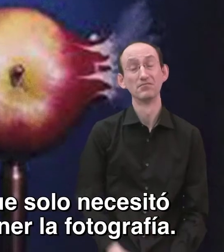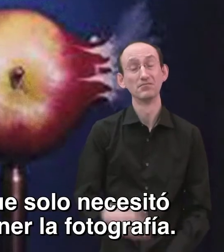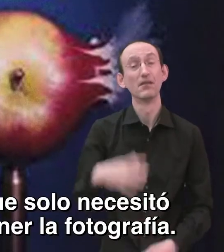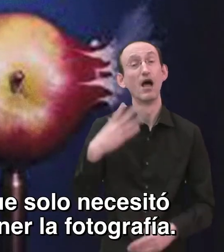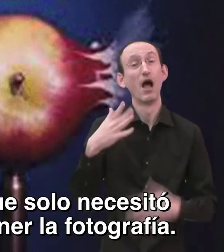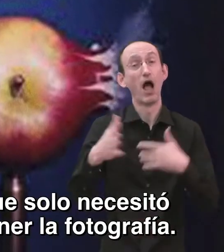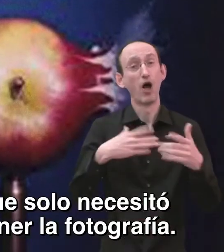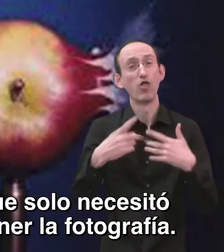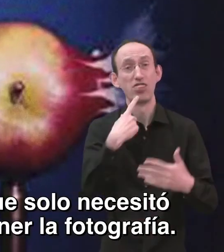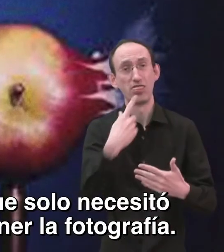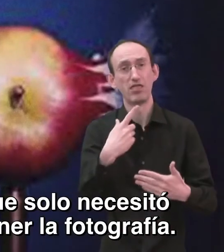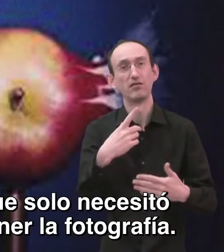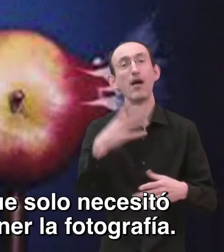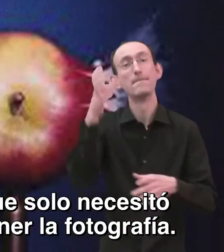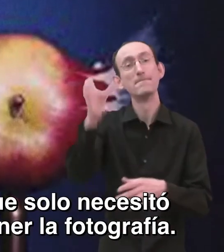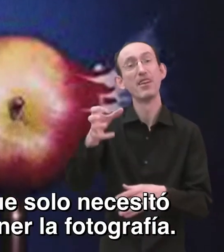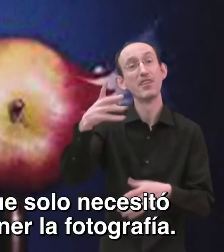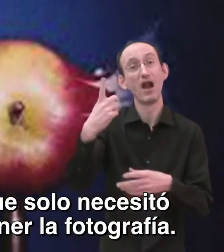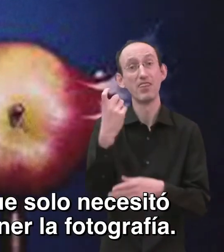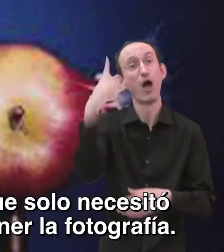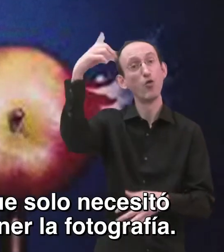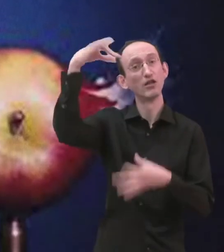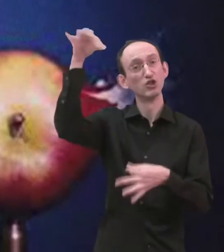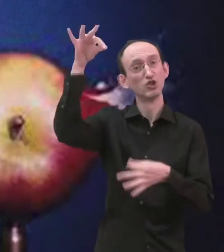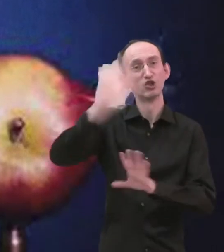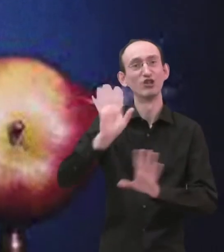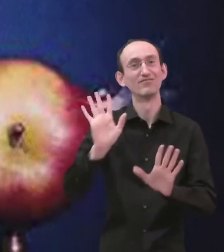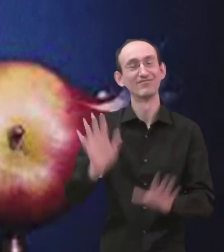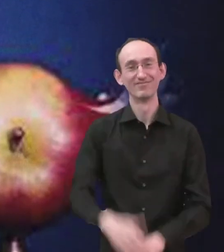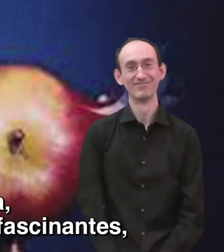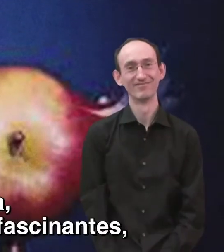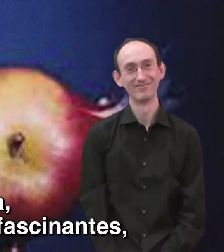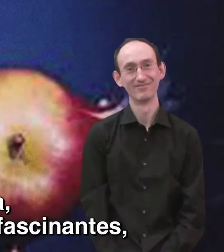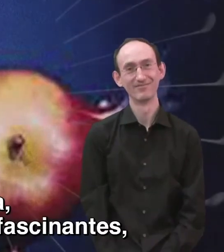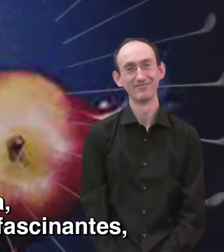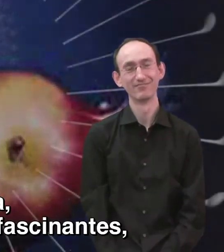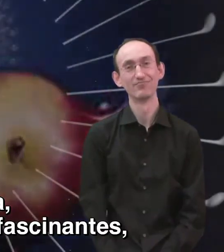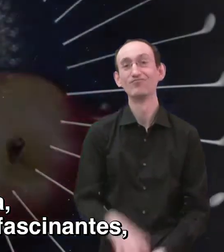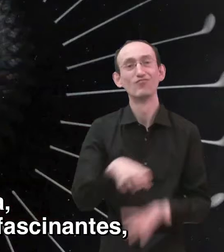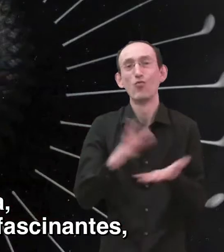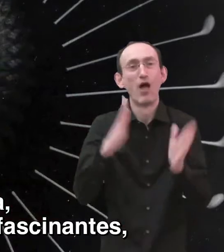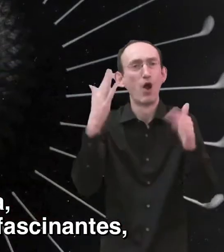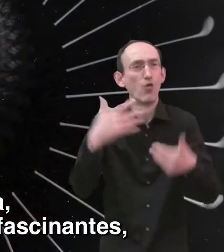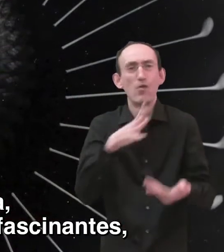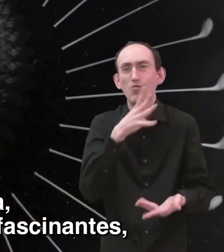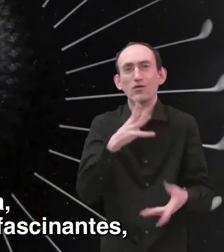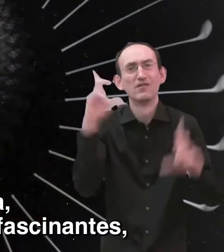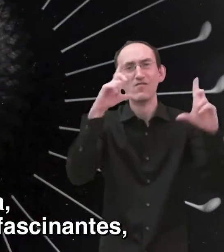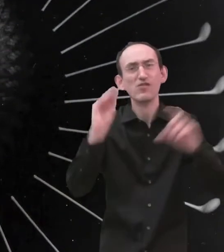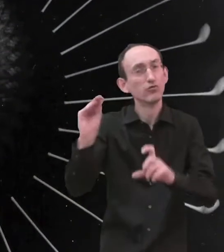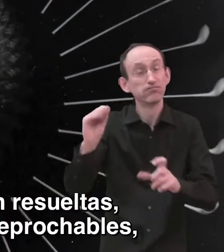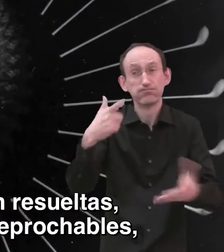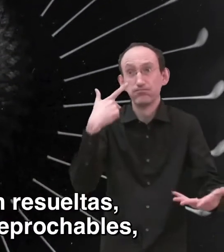aseguraba que solo necesitó una manzana para obtener la fotografía. Sin duda, sus imágenes son